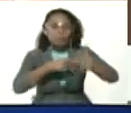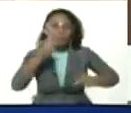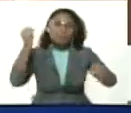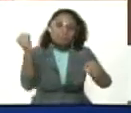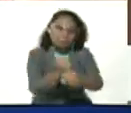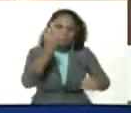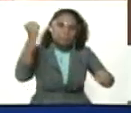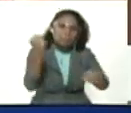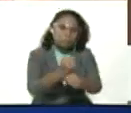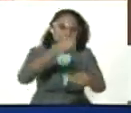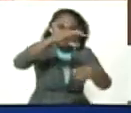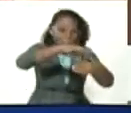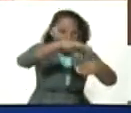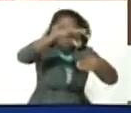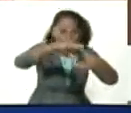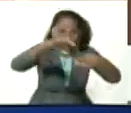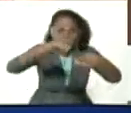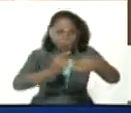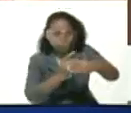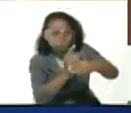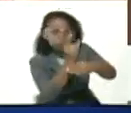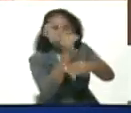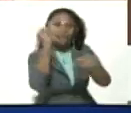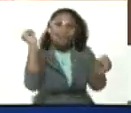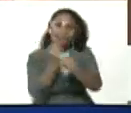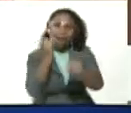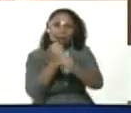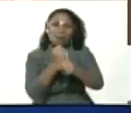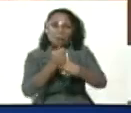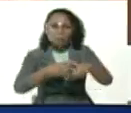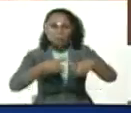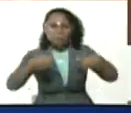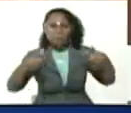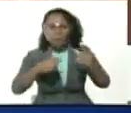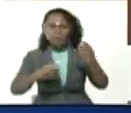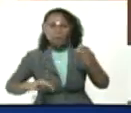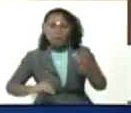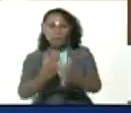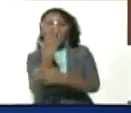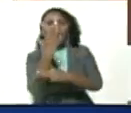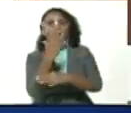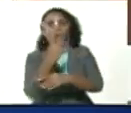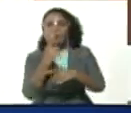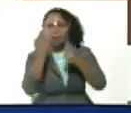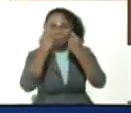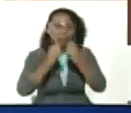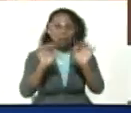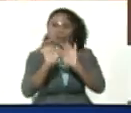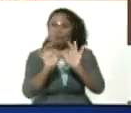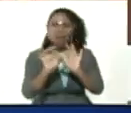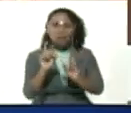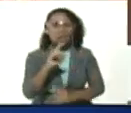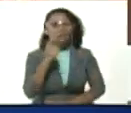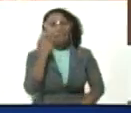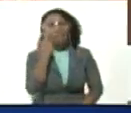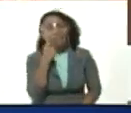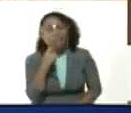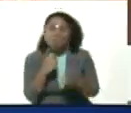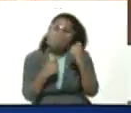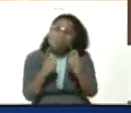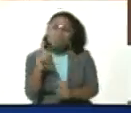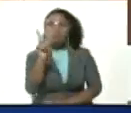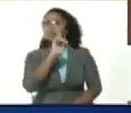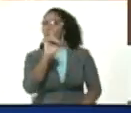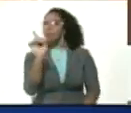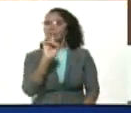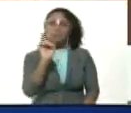a sembrar, a trabajar, a crecer, es lo fundamental. Sin lloriqueo, no me gusta el lloriqueo. Para nada